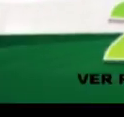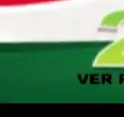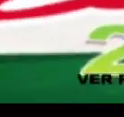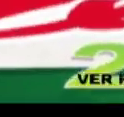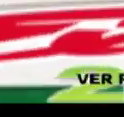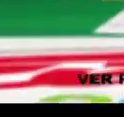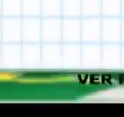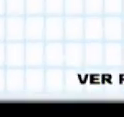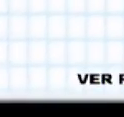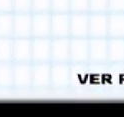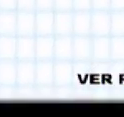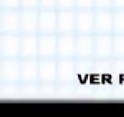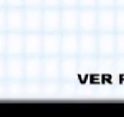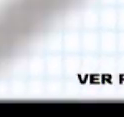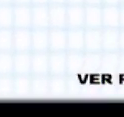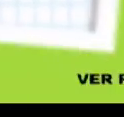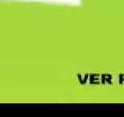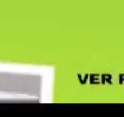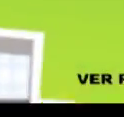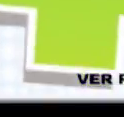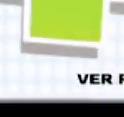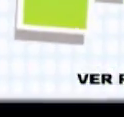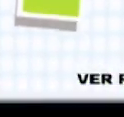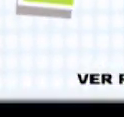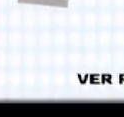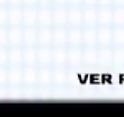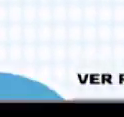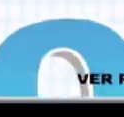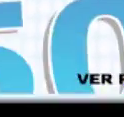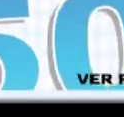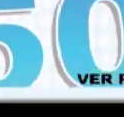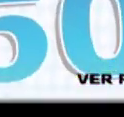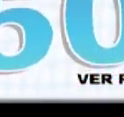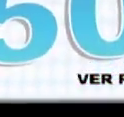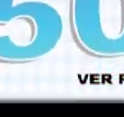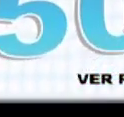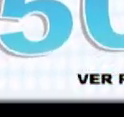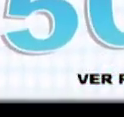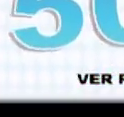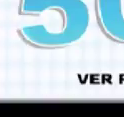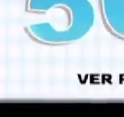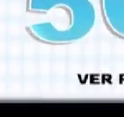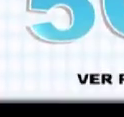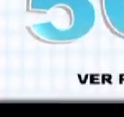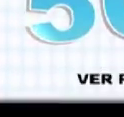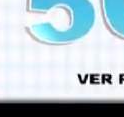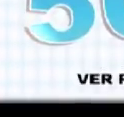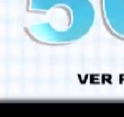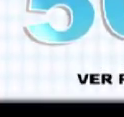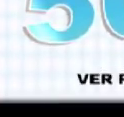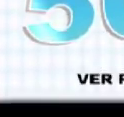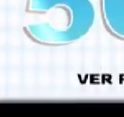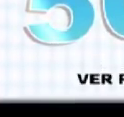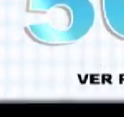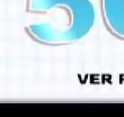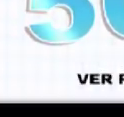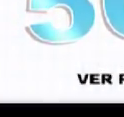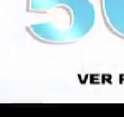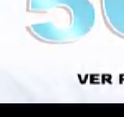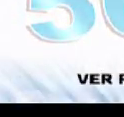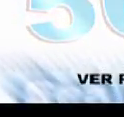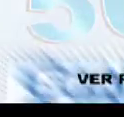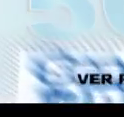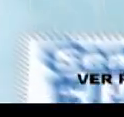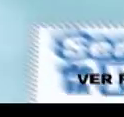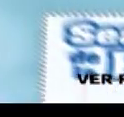Full Extras y podrás ganar 4 computadoras portátiles y 50 paquetes escolares. Incluye útiles y